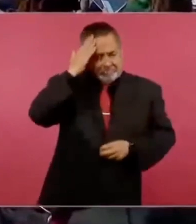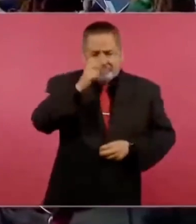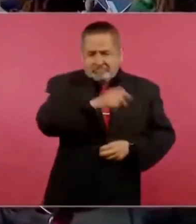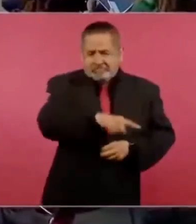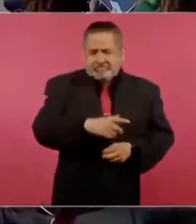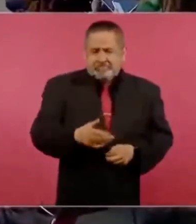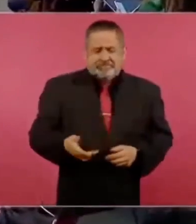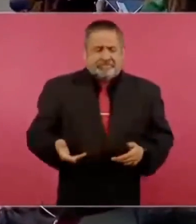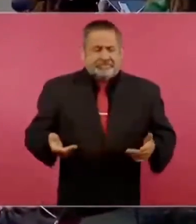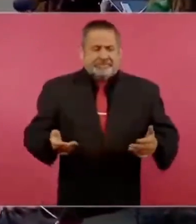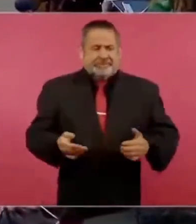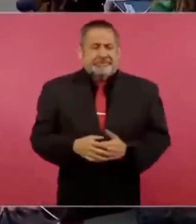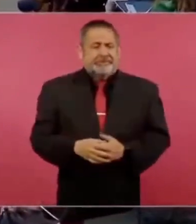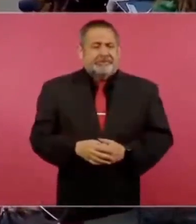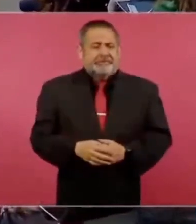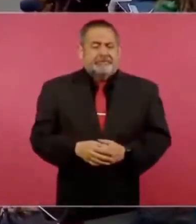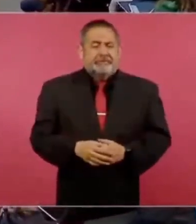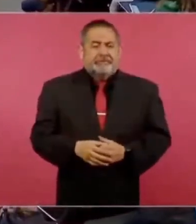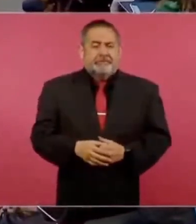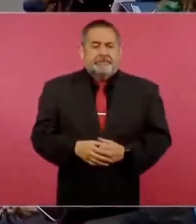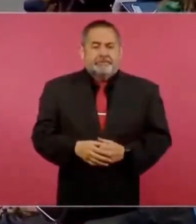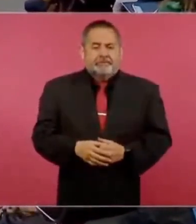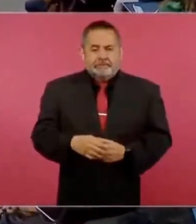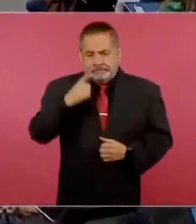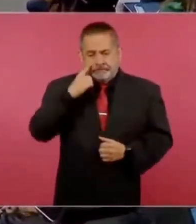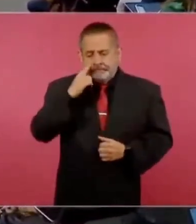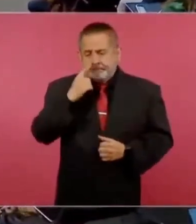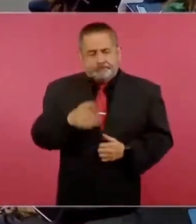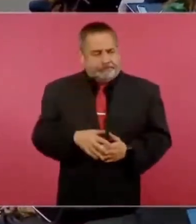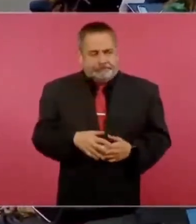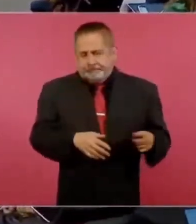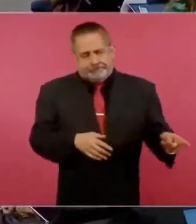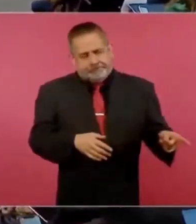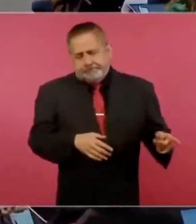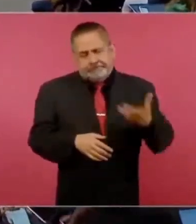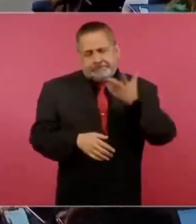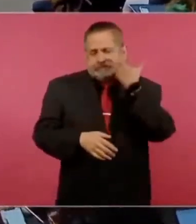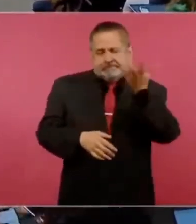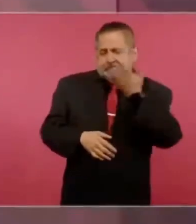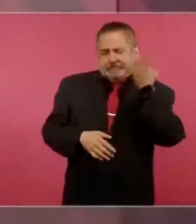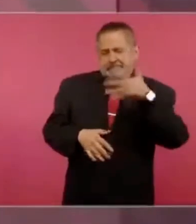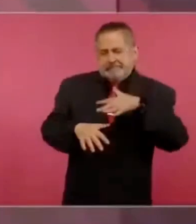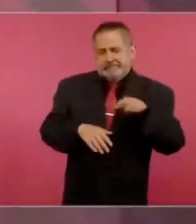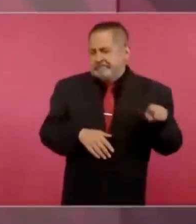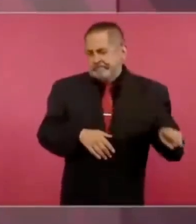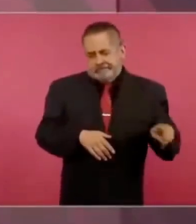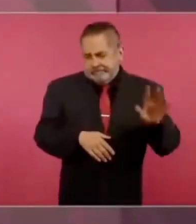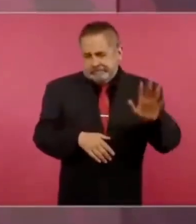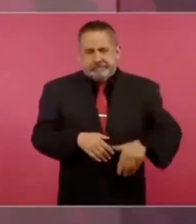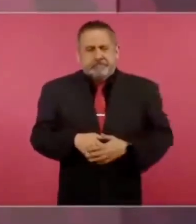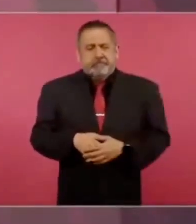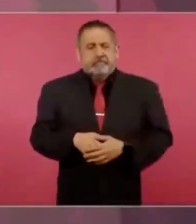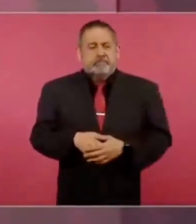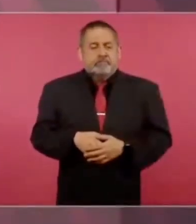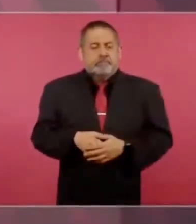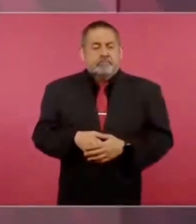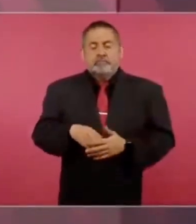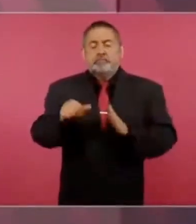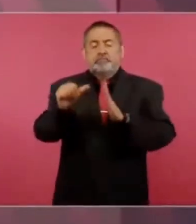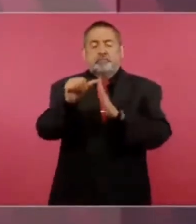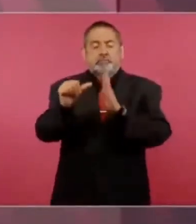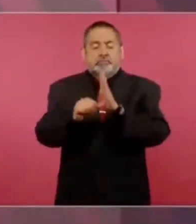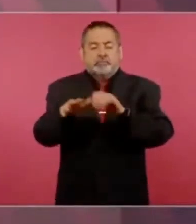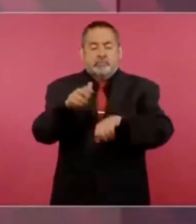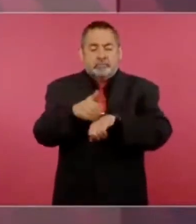Se establece, fíjense si no es una chicanada, está establecido en el